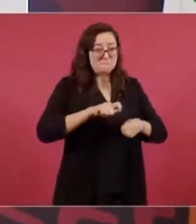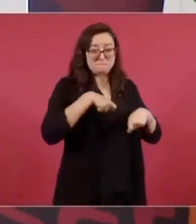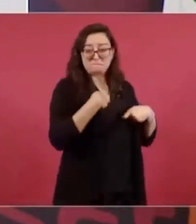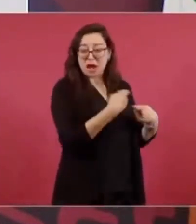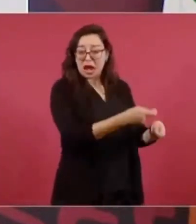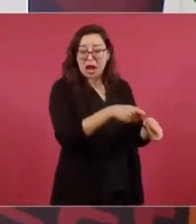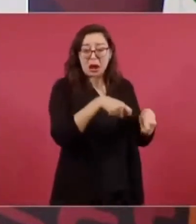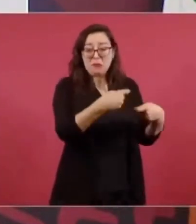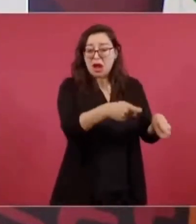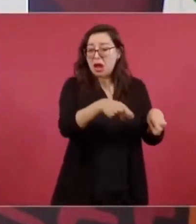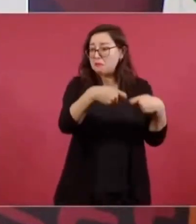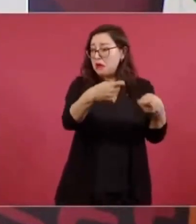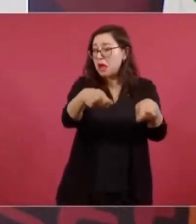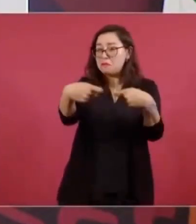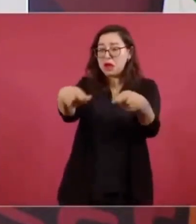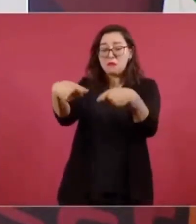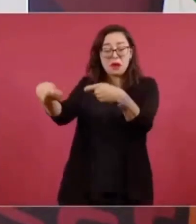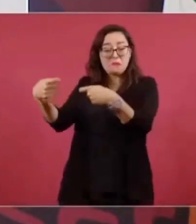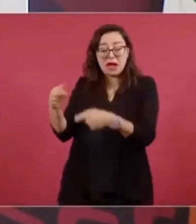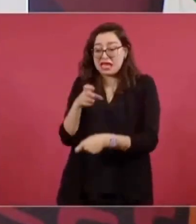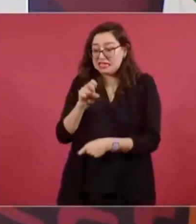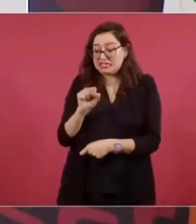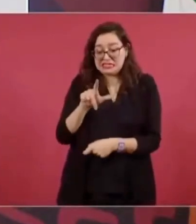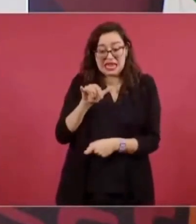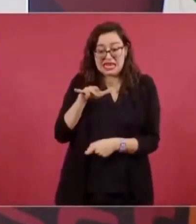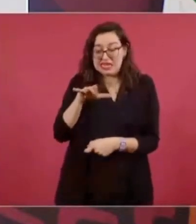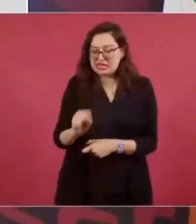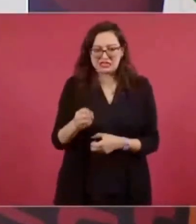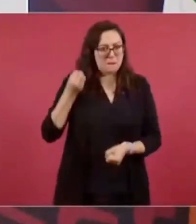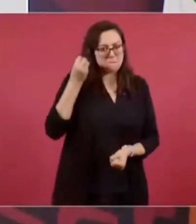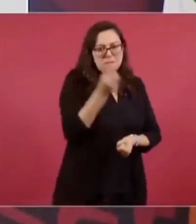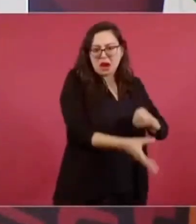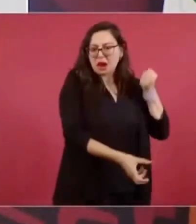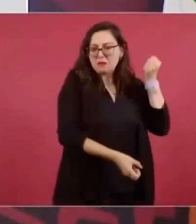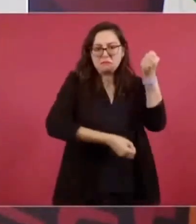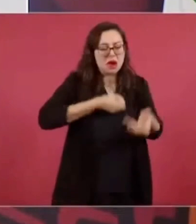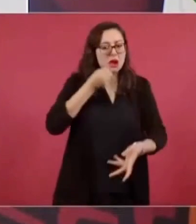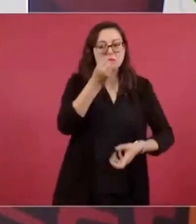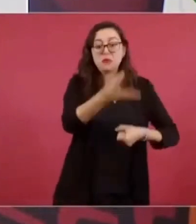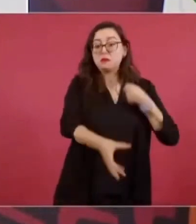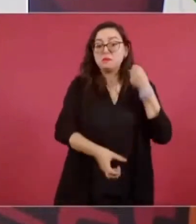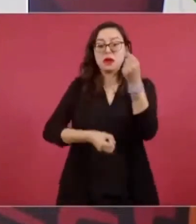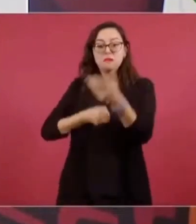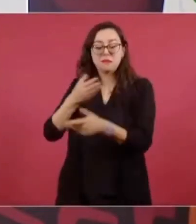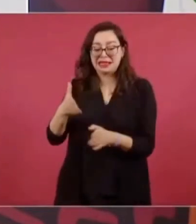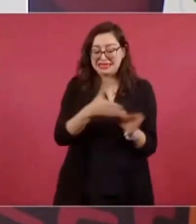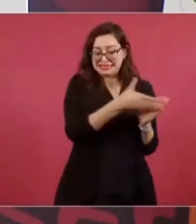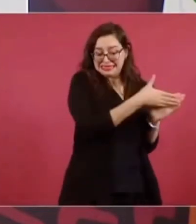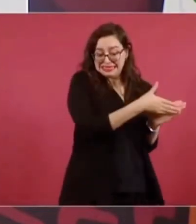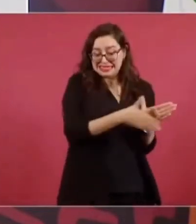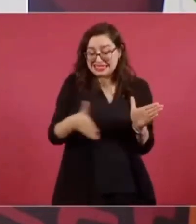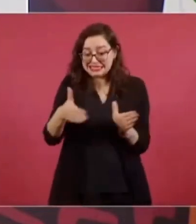empieza Salinas a entregarles todo, bienes, y al final